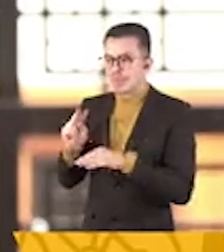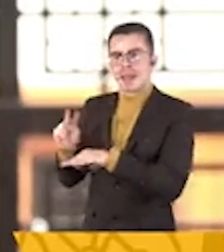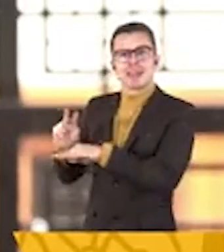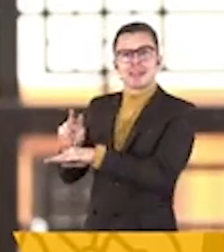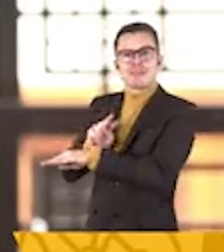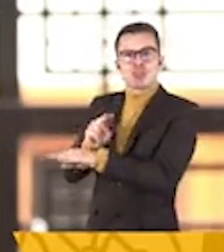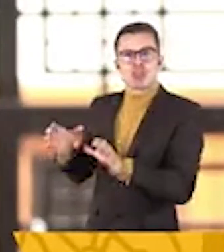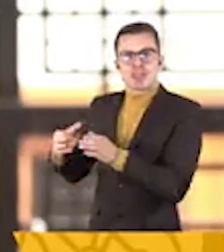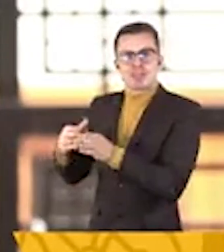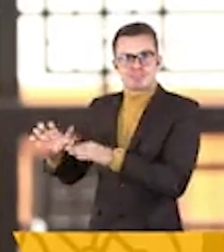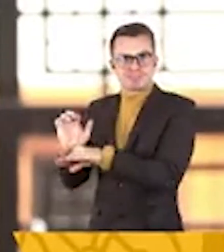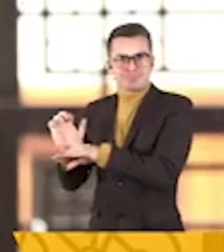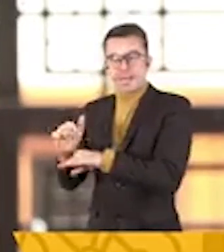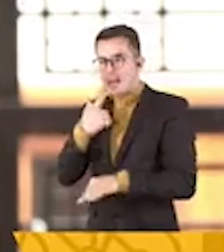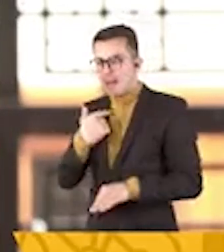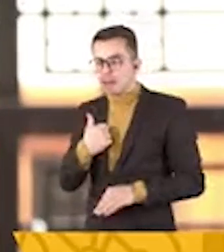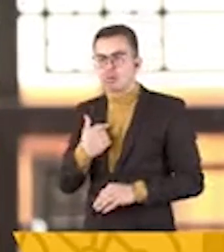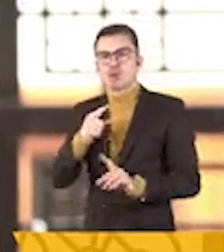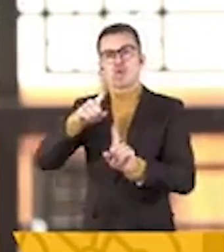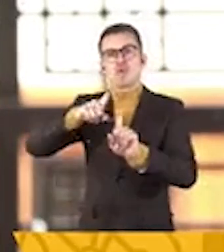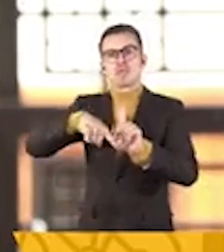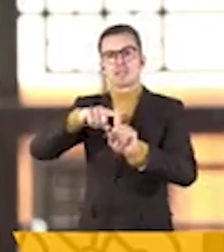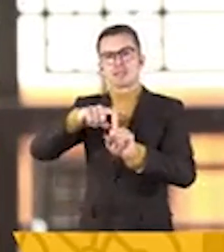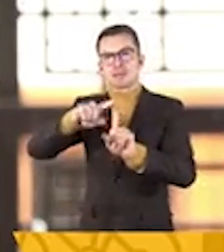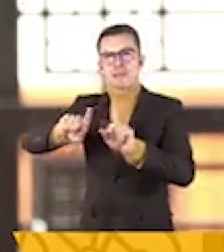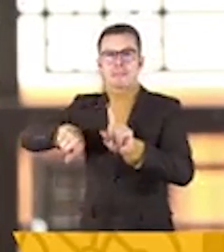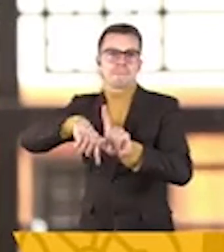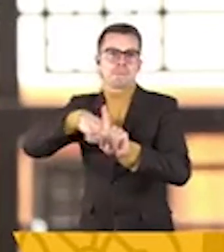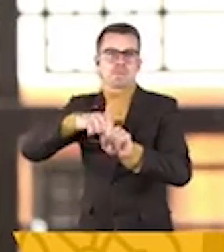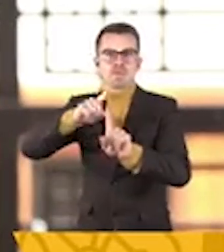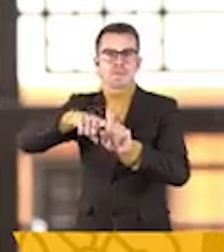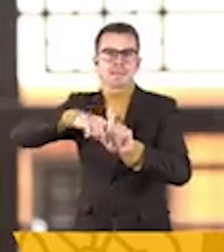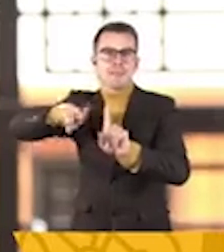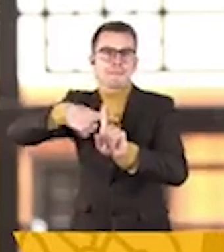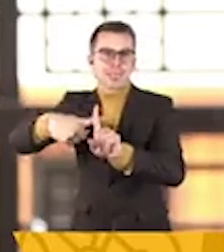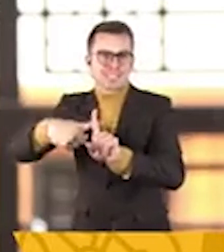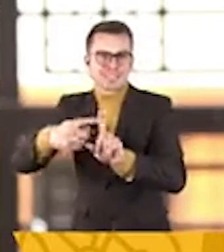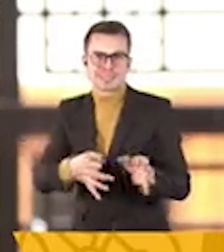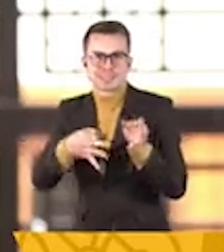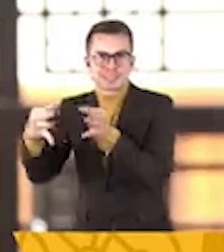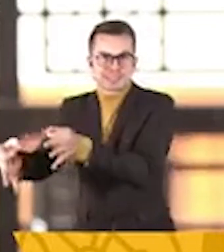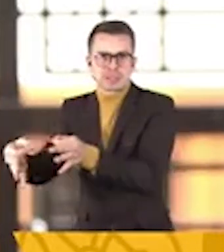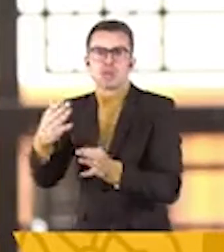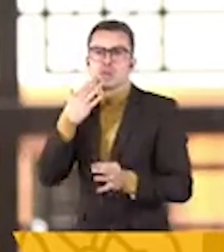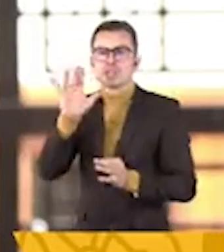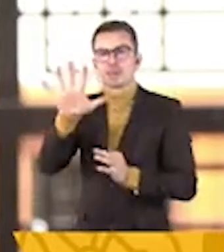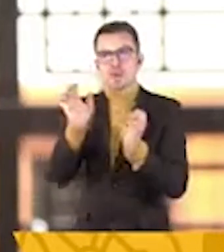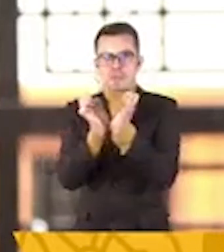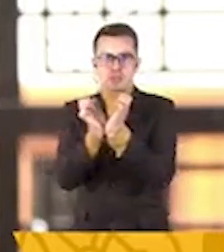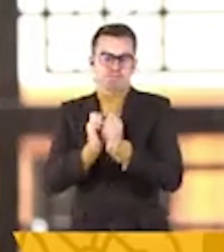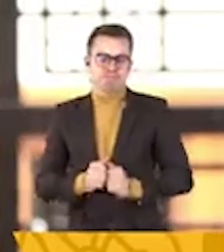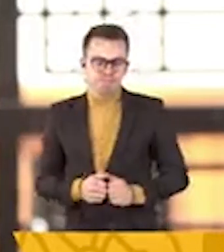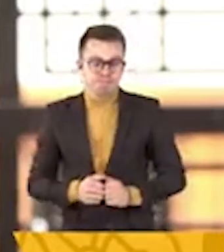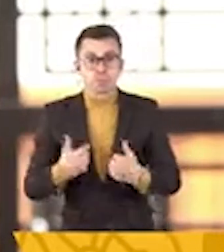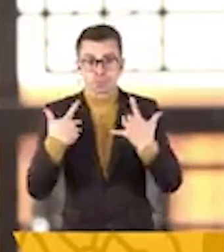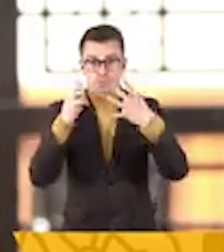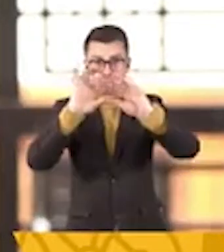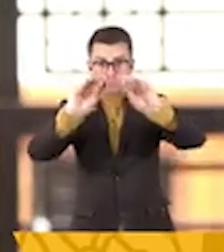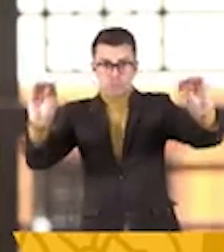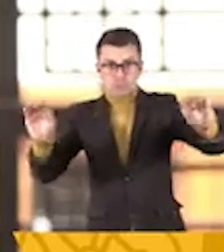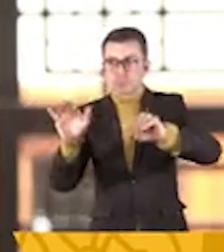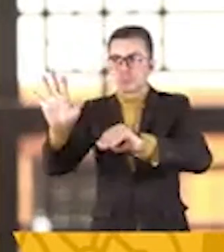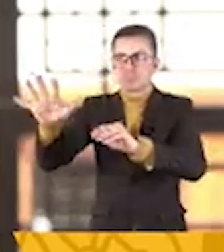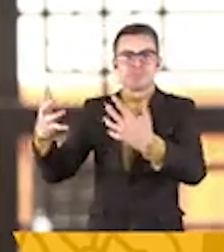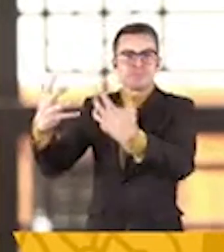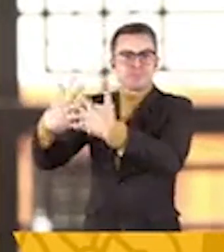interventoría de dar un mes de plazo que se vence el 5 de mayo. Quiero pedirle al consorcio